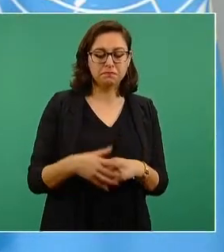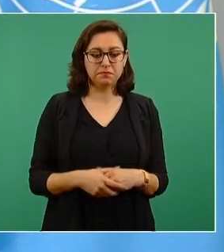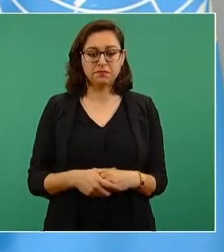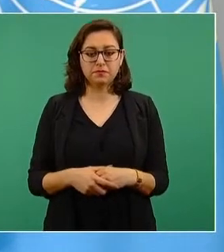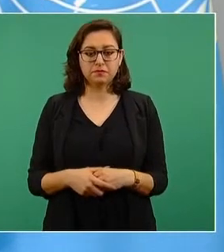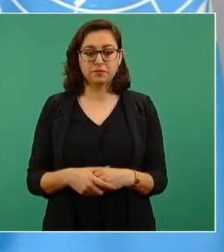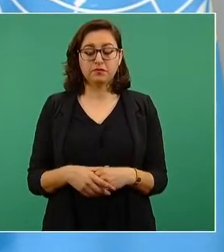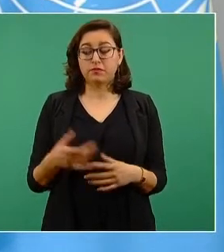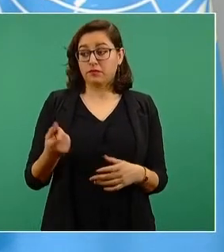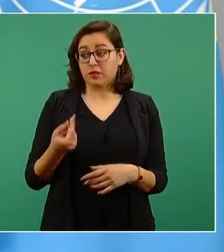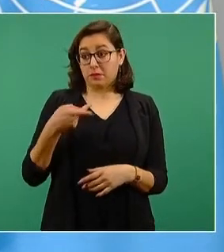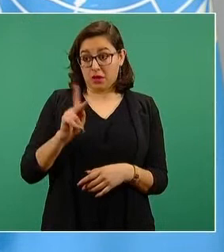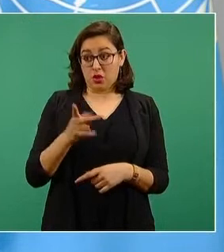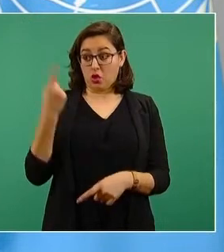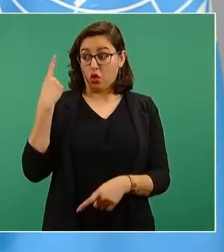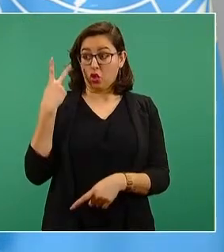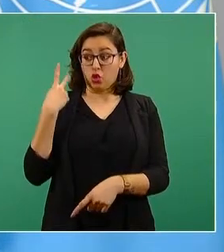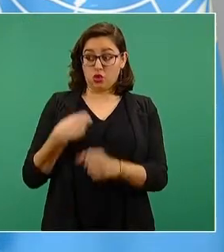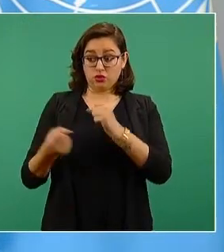de crisis,